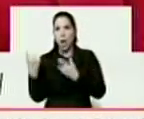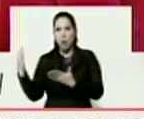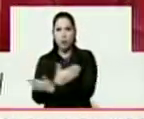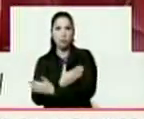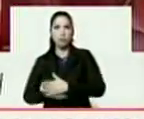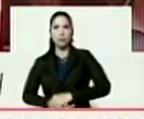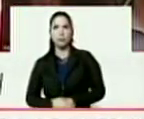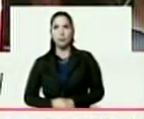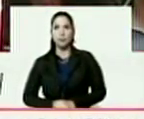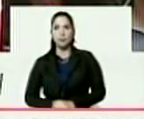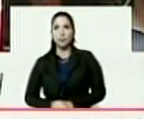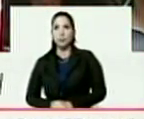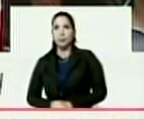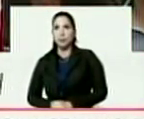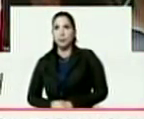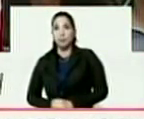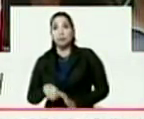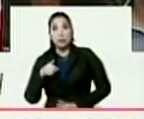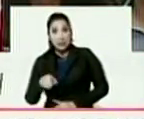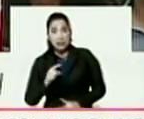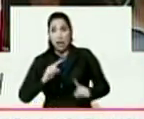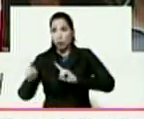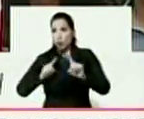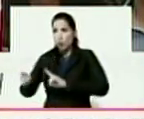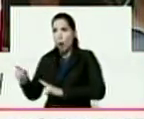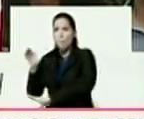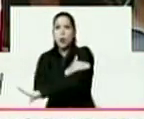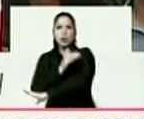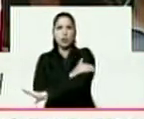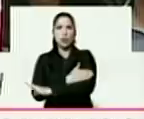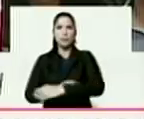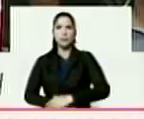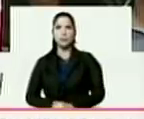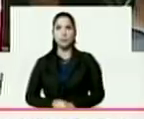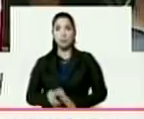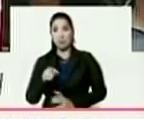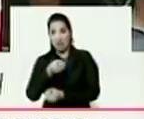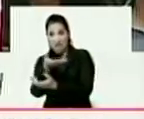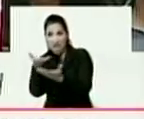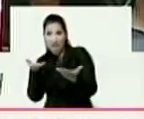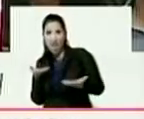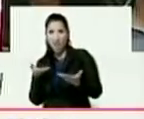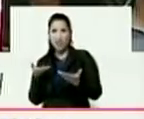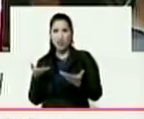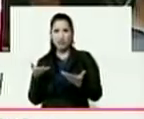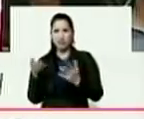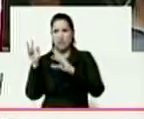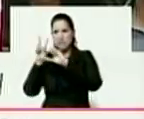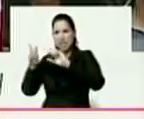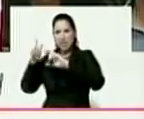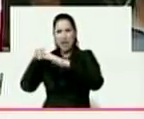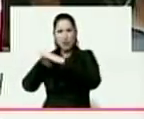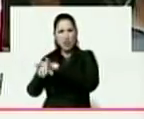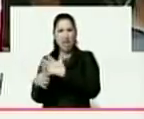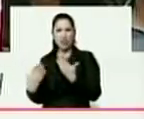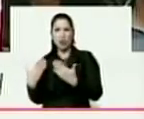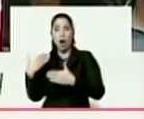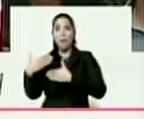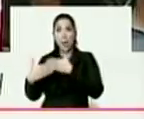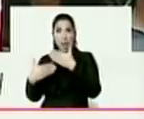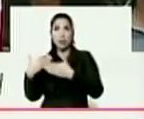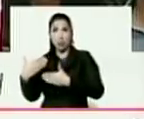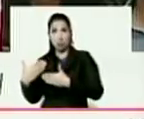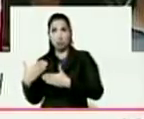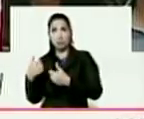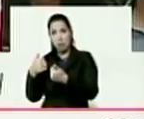actos hacia toda la derecha que ellos estén investigando es un avance